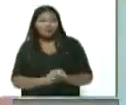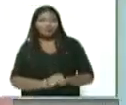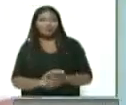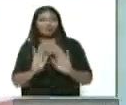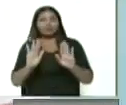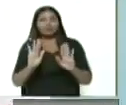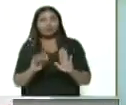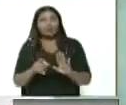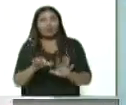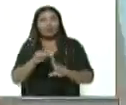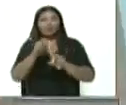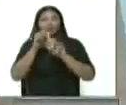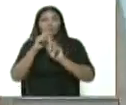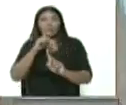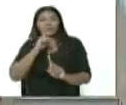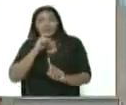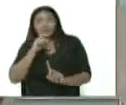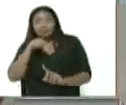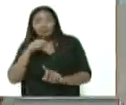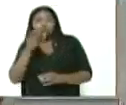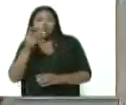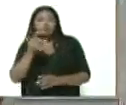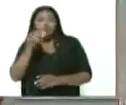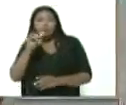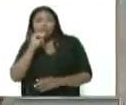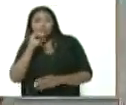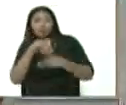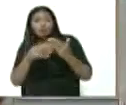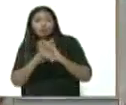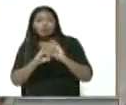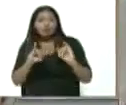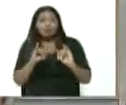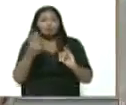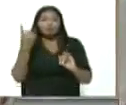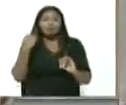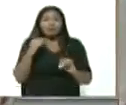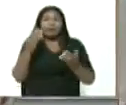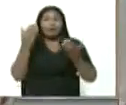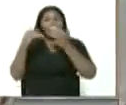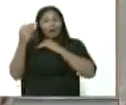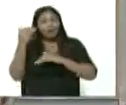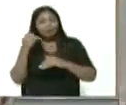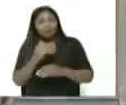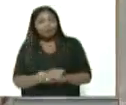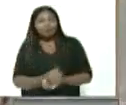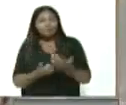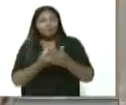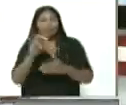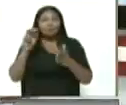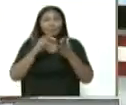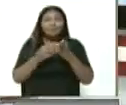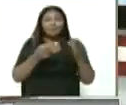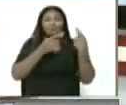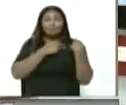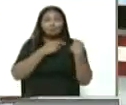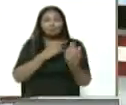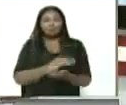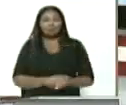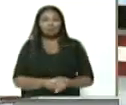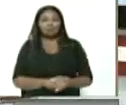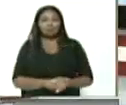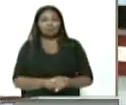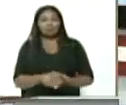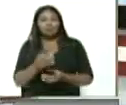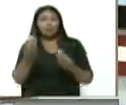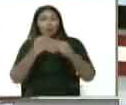no va a depender también del número de información que ya se tenga y de acuerdo a la y también de acuerdo